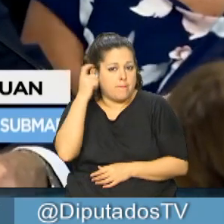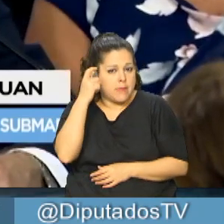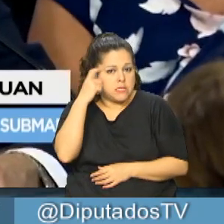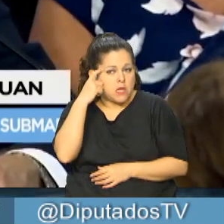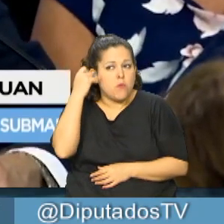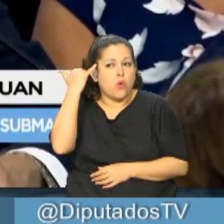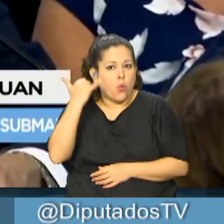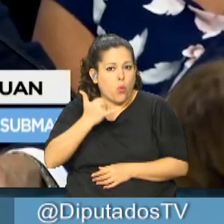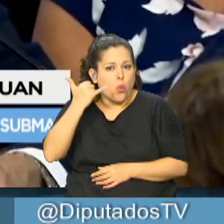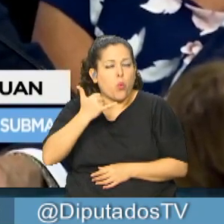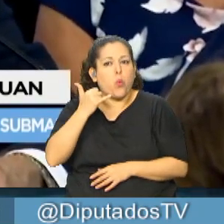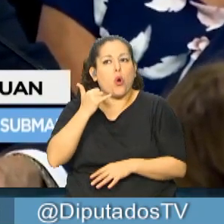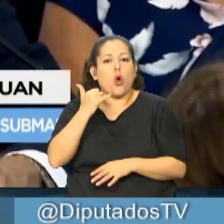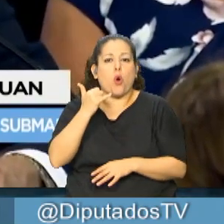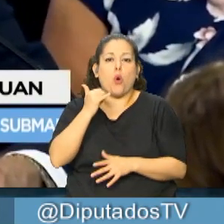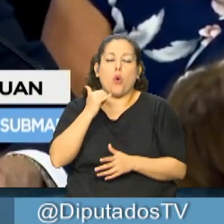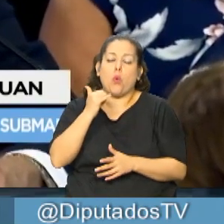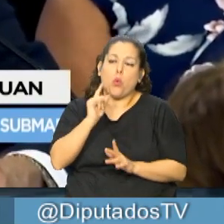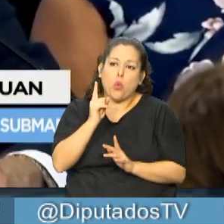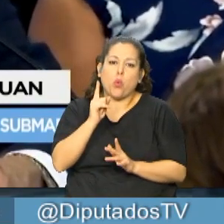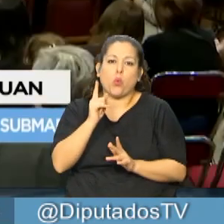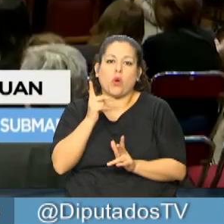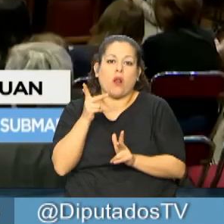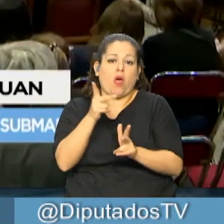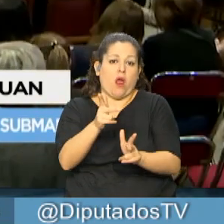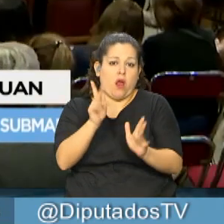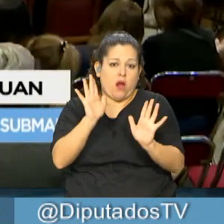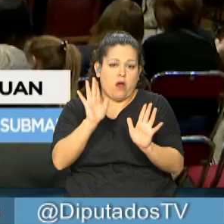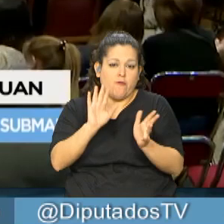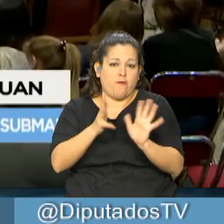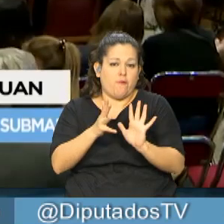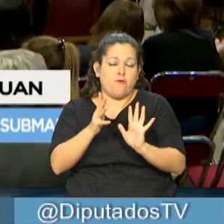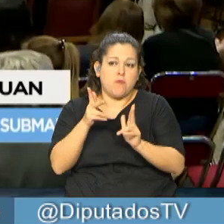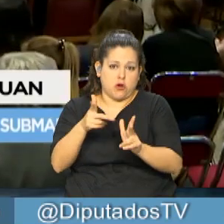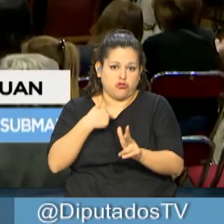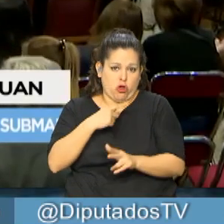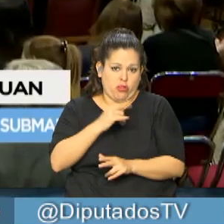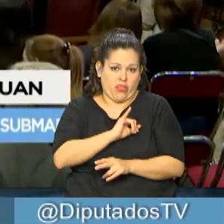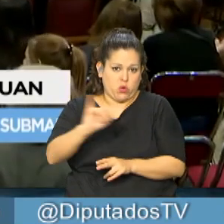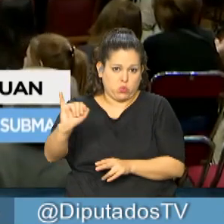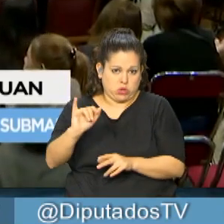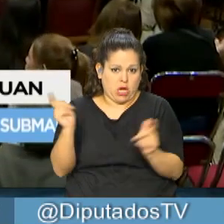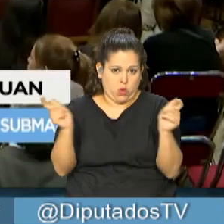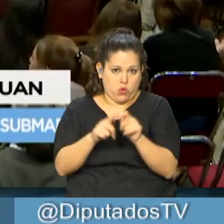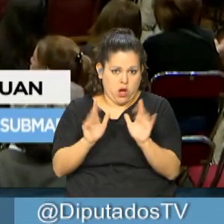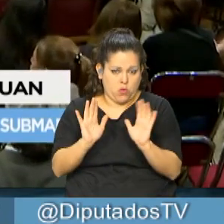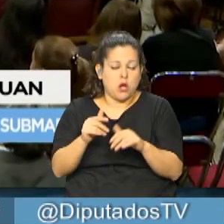hubo una versión, por lo menos yo lo denuncié en una de las reuniones,